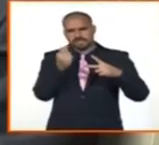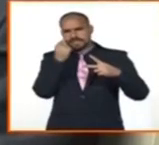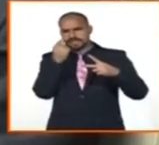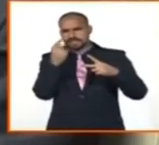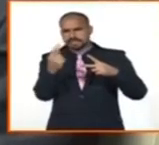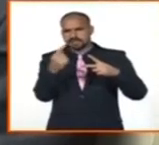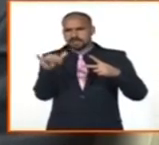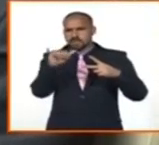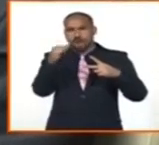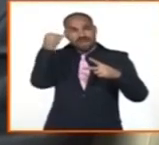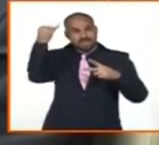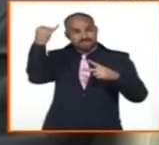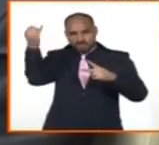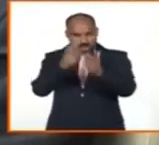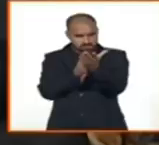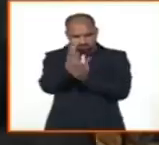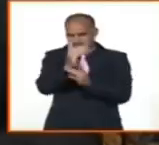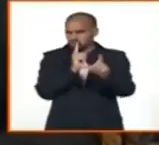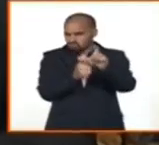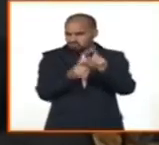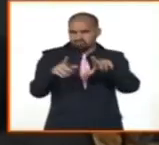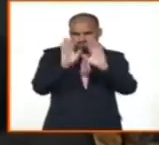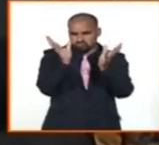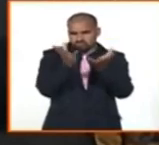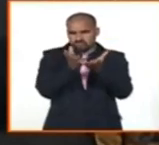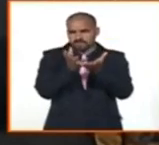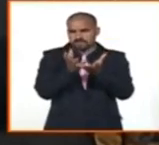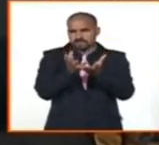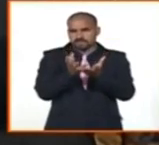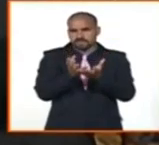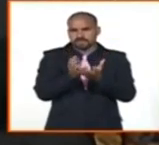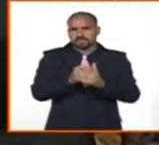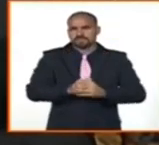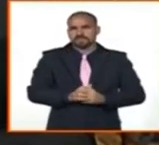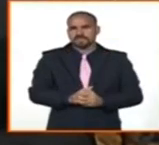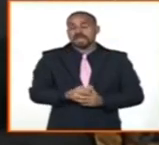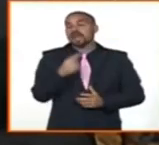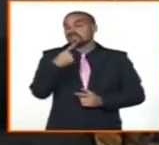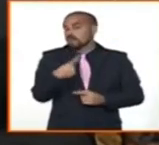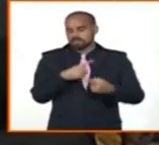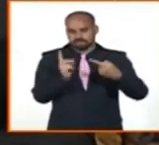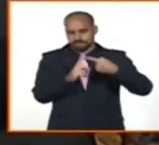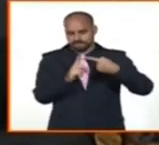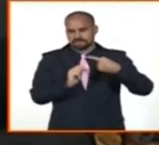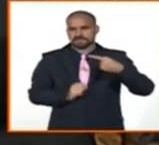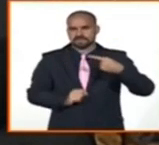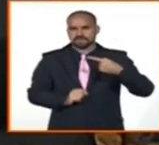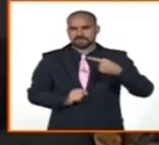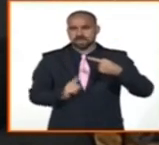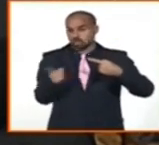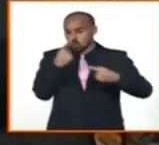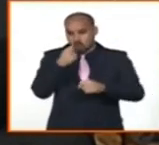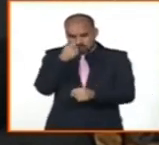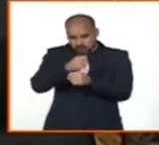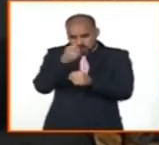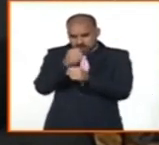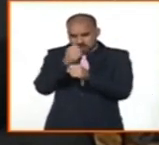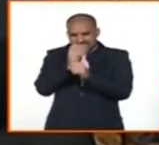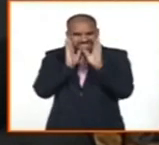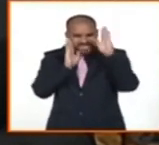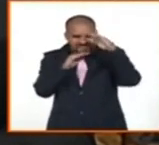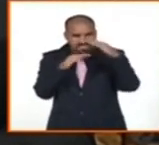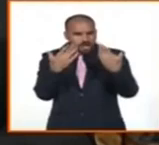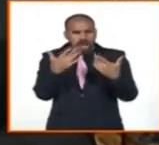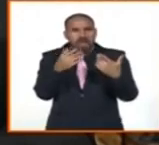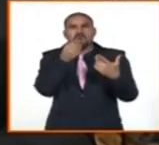ideas del marxismo en Cuba. Una es que todo lo que hacemos va a un objetivo: la mayor justicia social